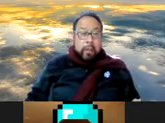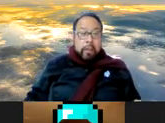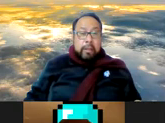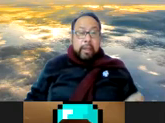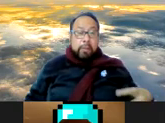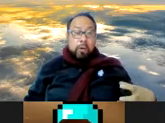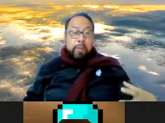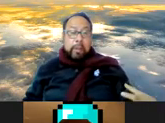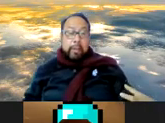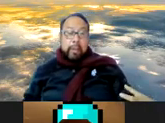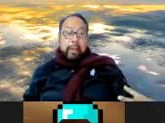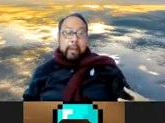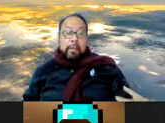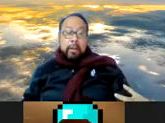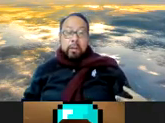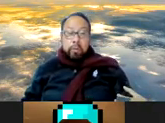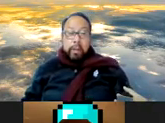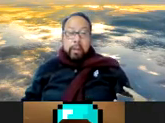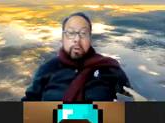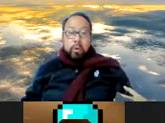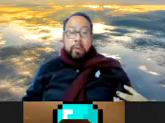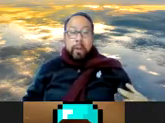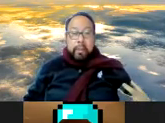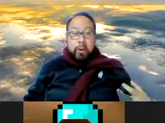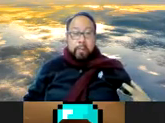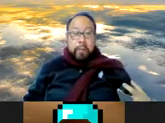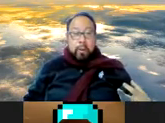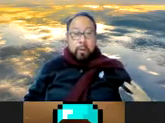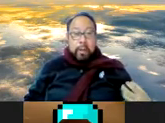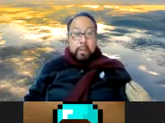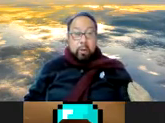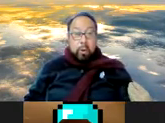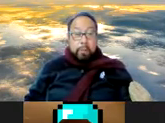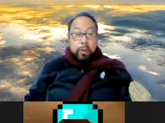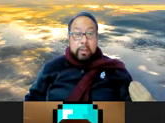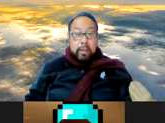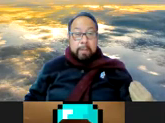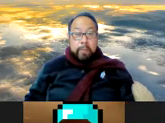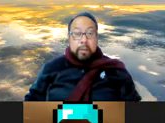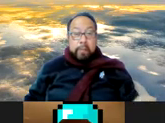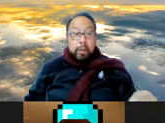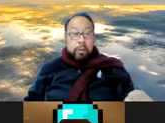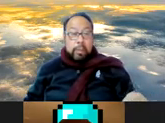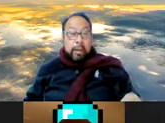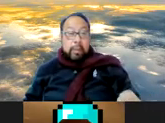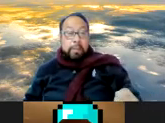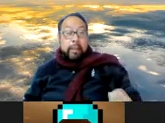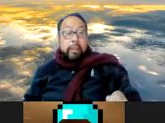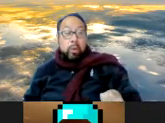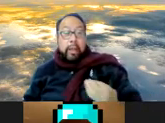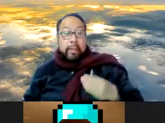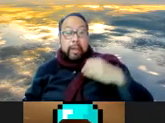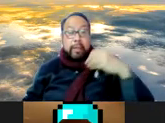temático. Si queremos convertir ese resumen en un nuevo género, como un artículo o una ponencia, se deben considerar